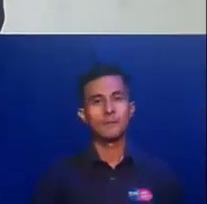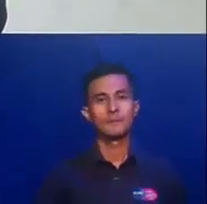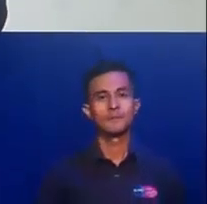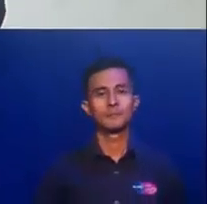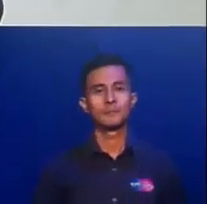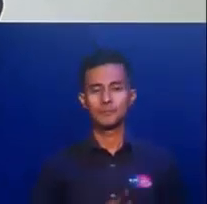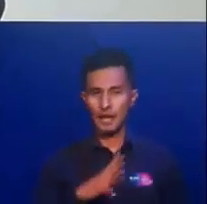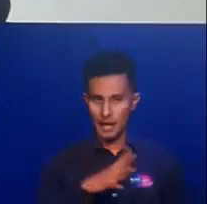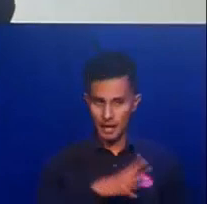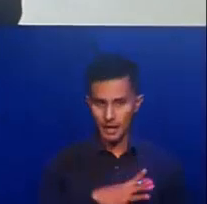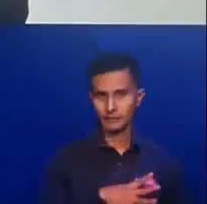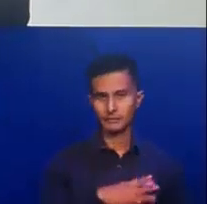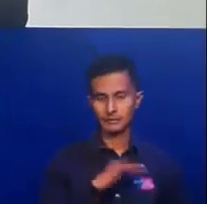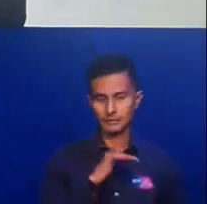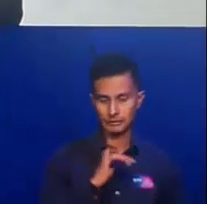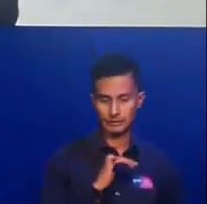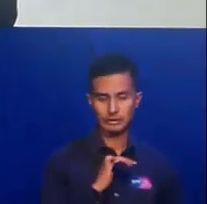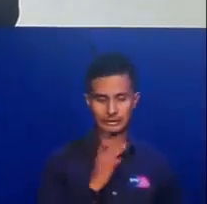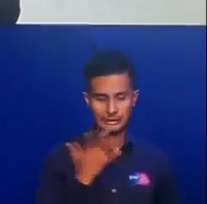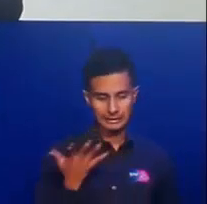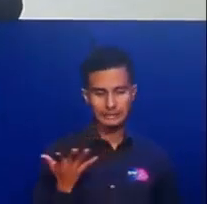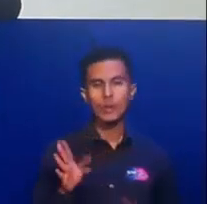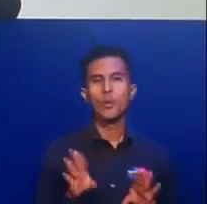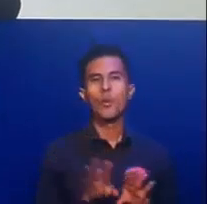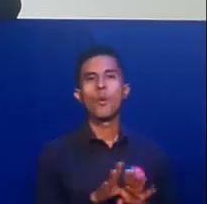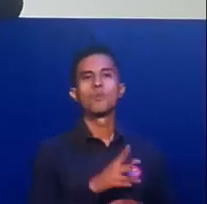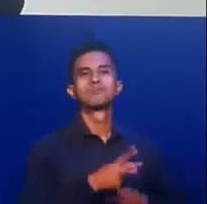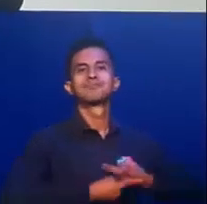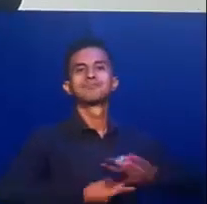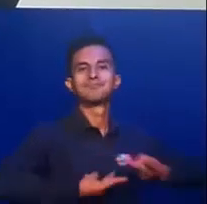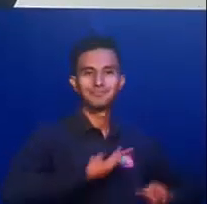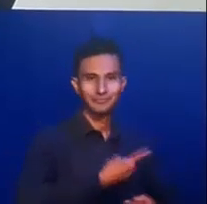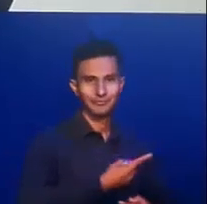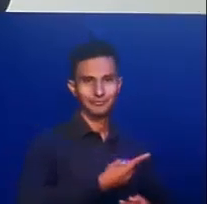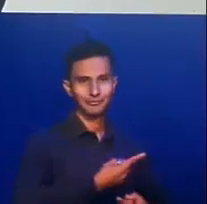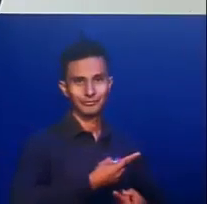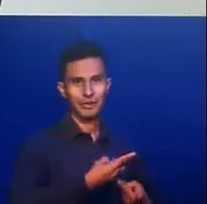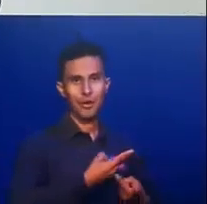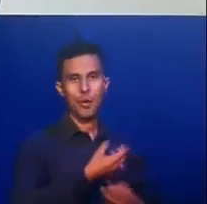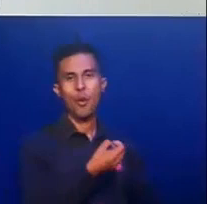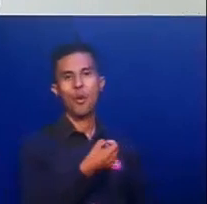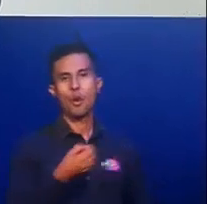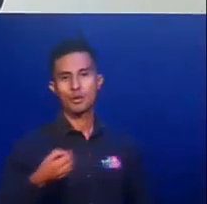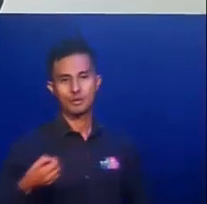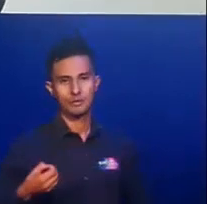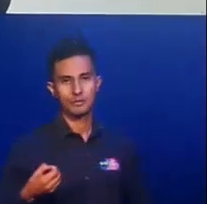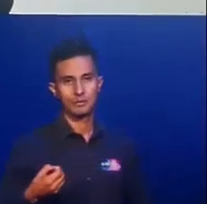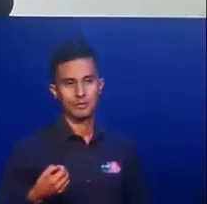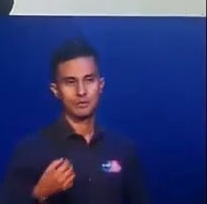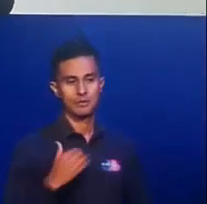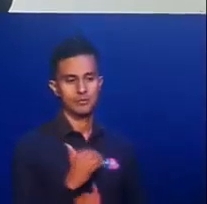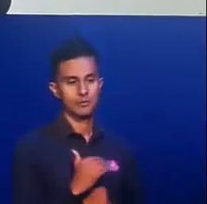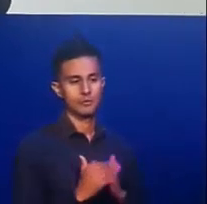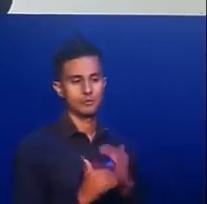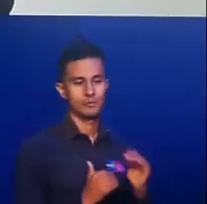ya y se están trazando planes para la reintegración paulatina, para la reintegración ordenada, como también ya lo mencionó, y que